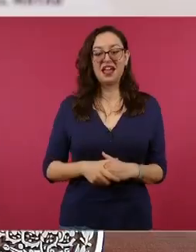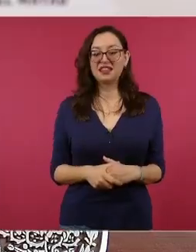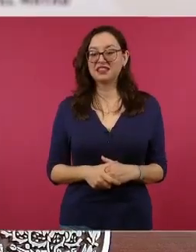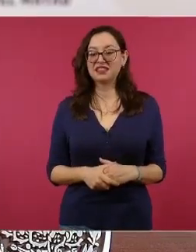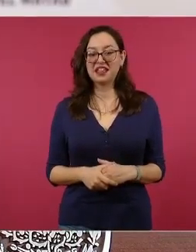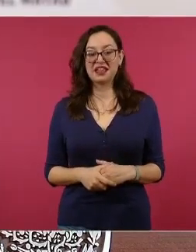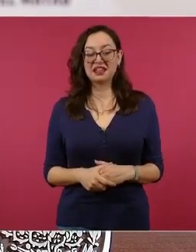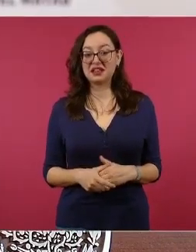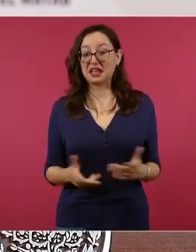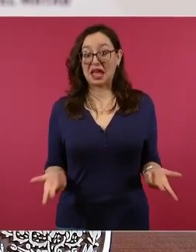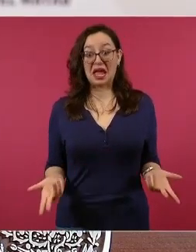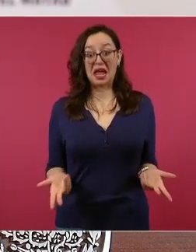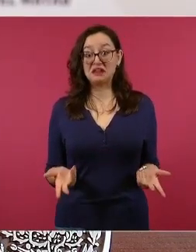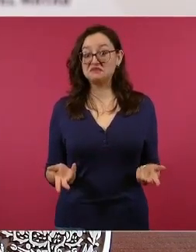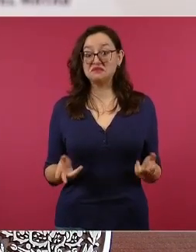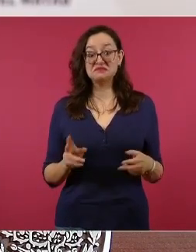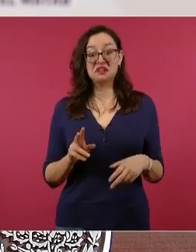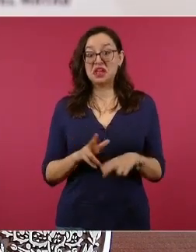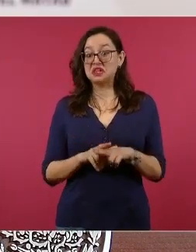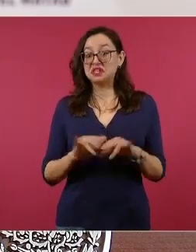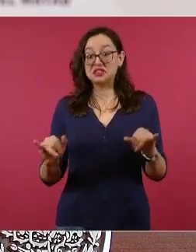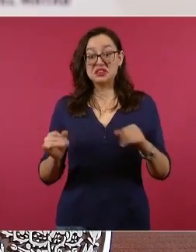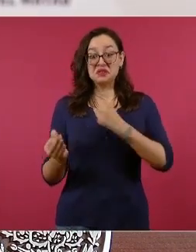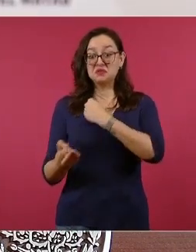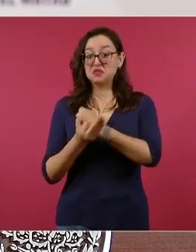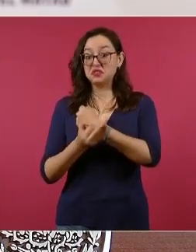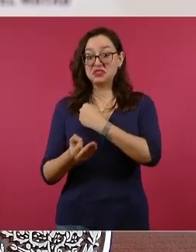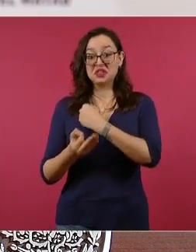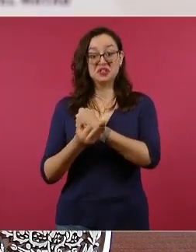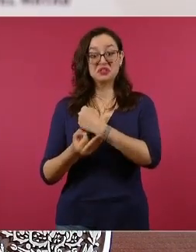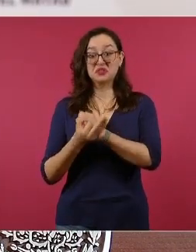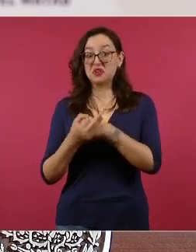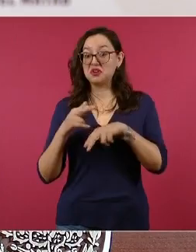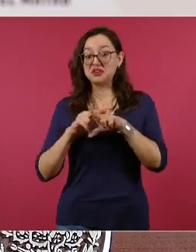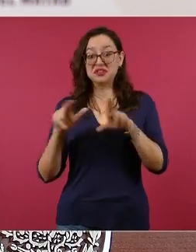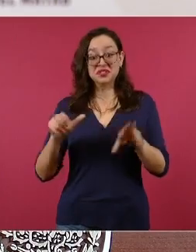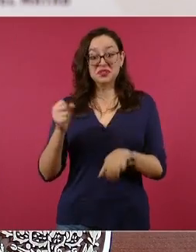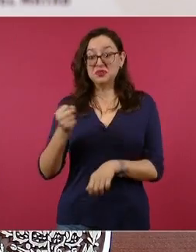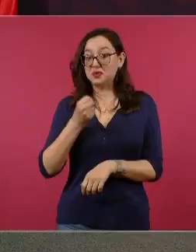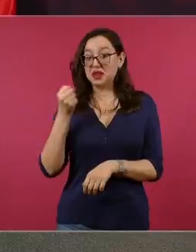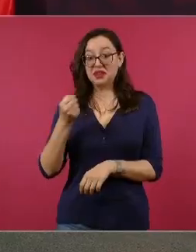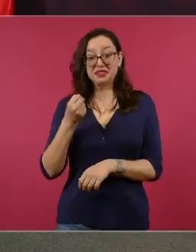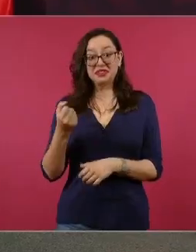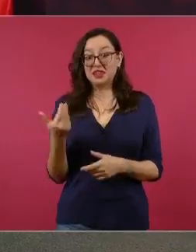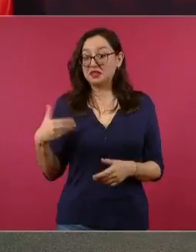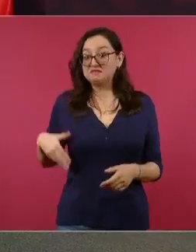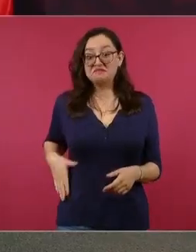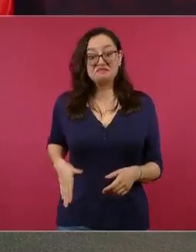el detente, ni mis tréboles,